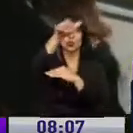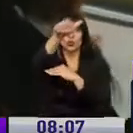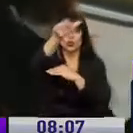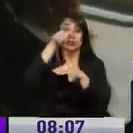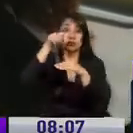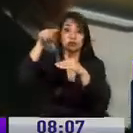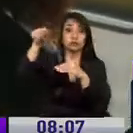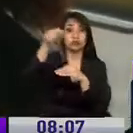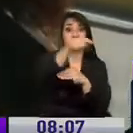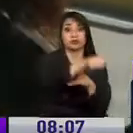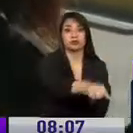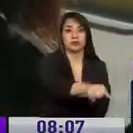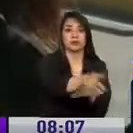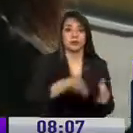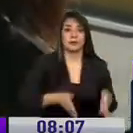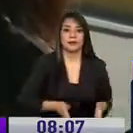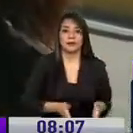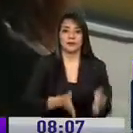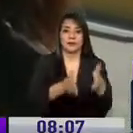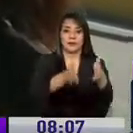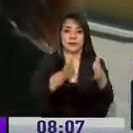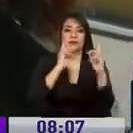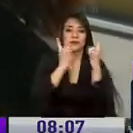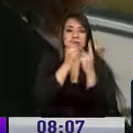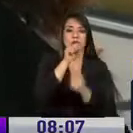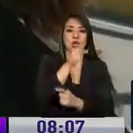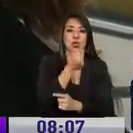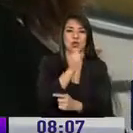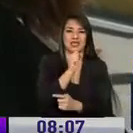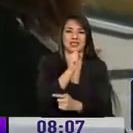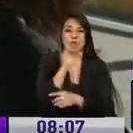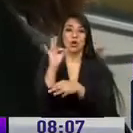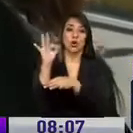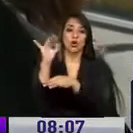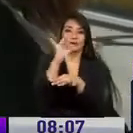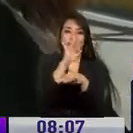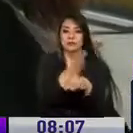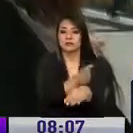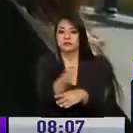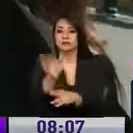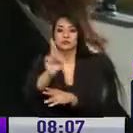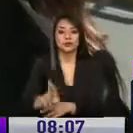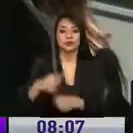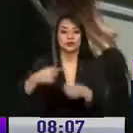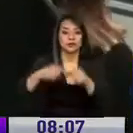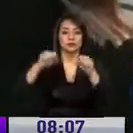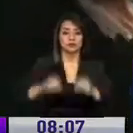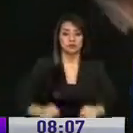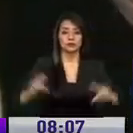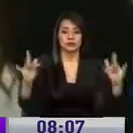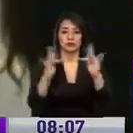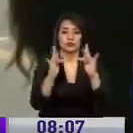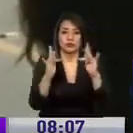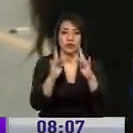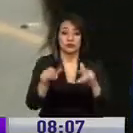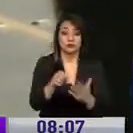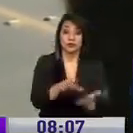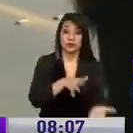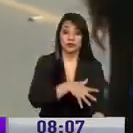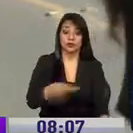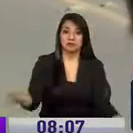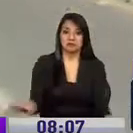giro directo a la vía San Luis Colibrí, que conecta obviamente ya con el sur del país. Con este proyecto, ¿no es cierto?, se